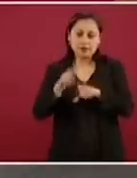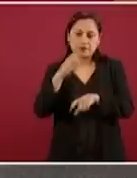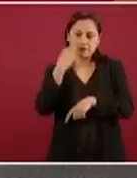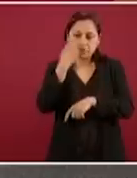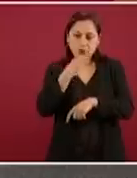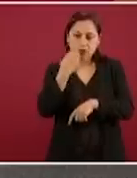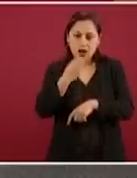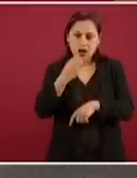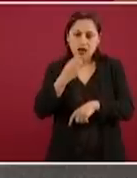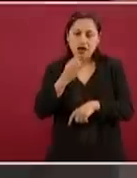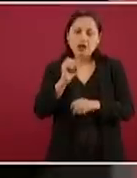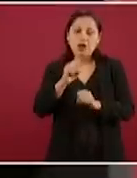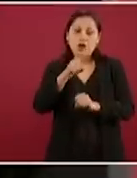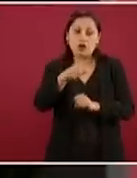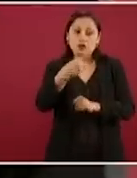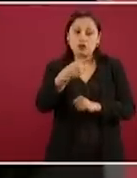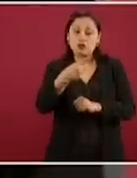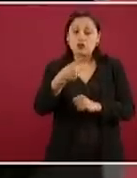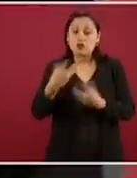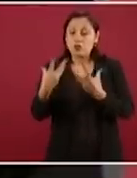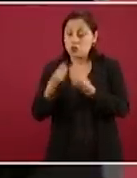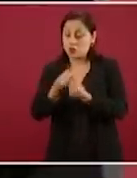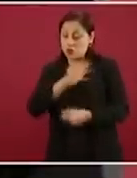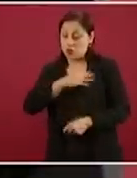uno de mis hijos.